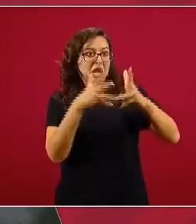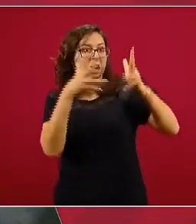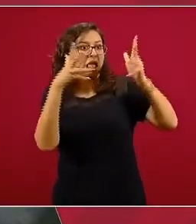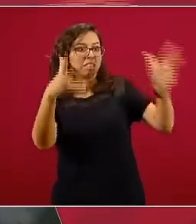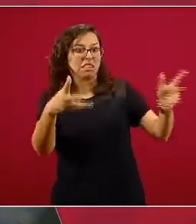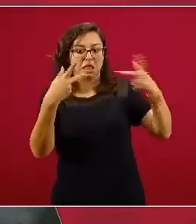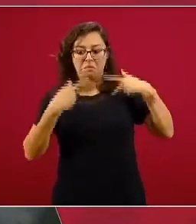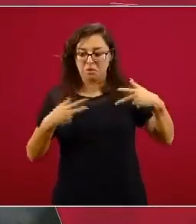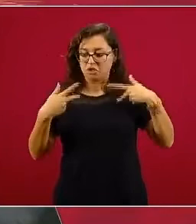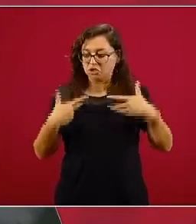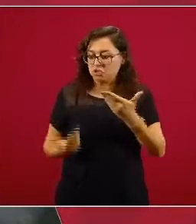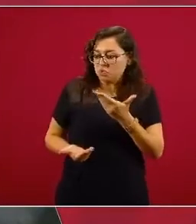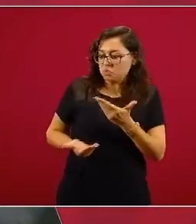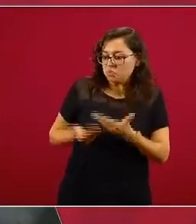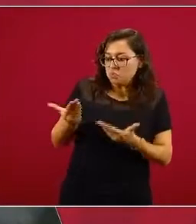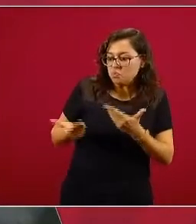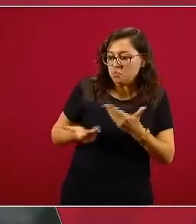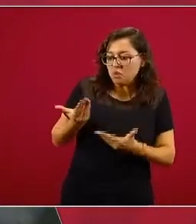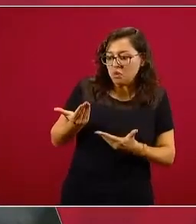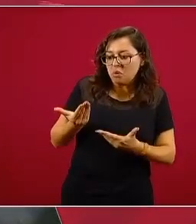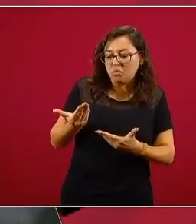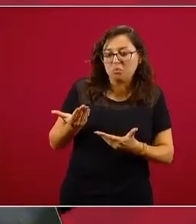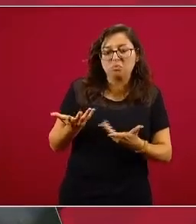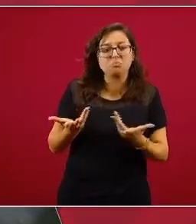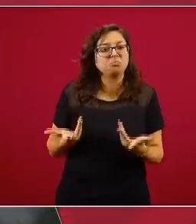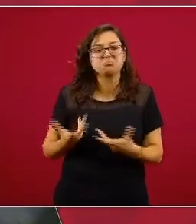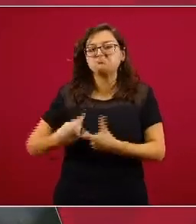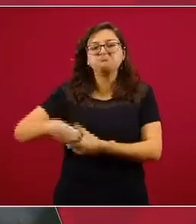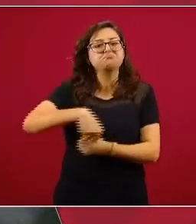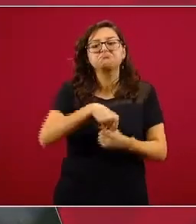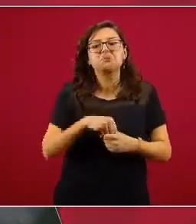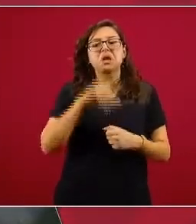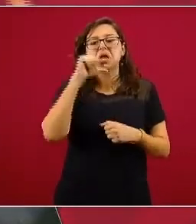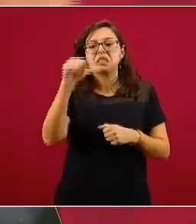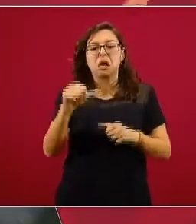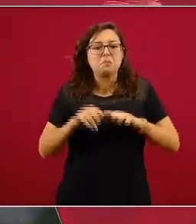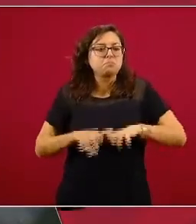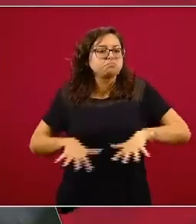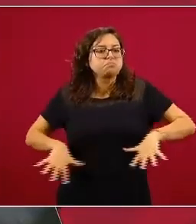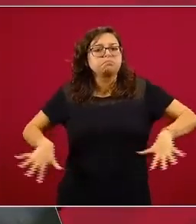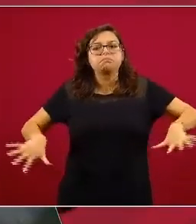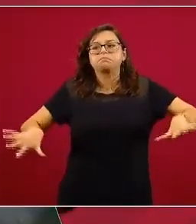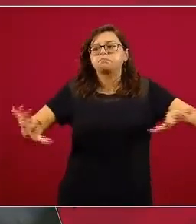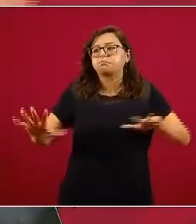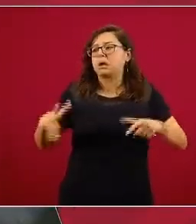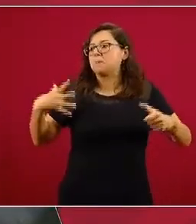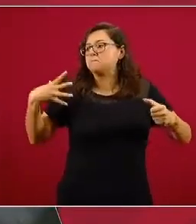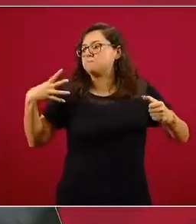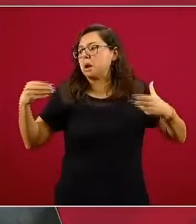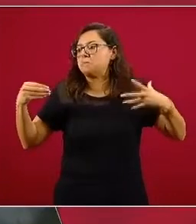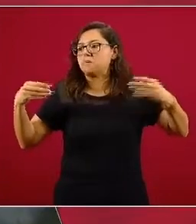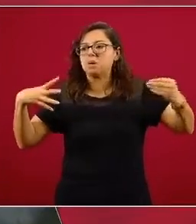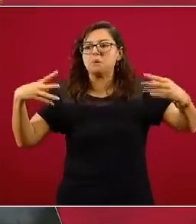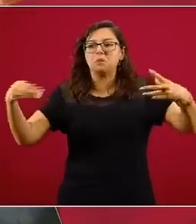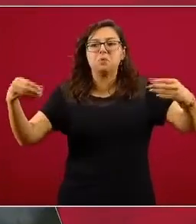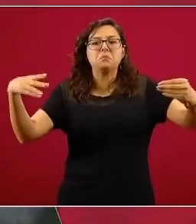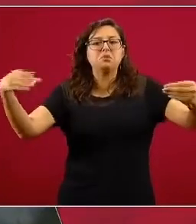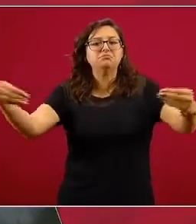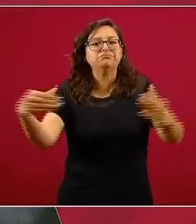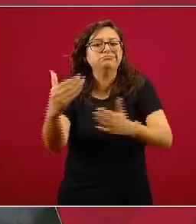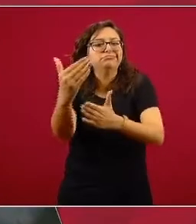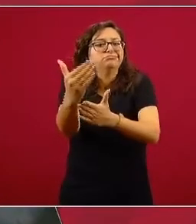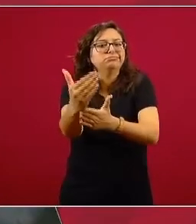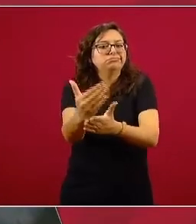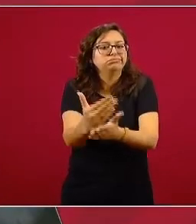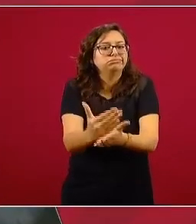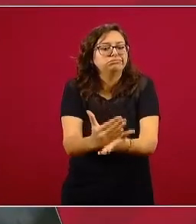tienen dispersión, no densidad, son poco densos, y la dinámica de transmisión en general es menor.